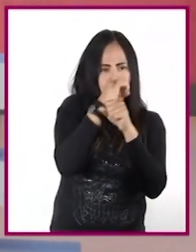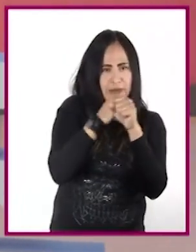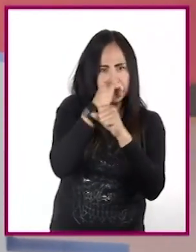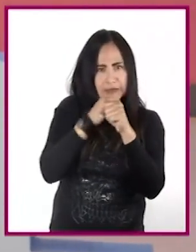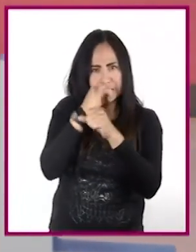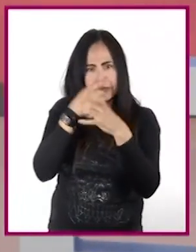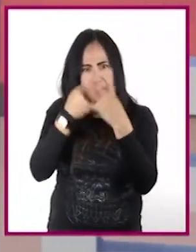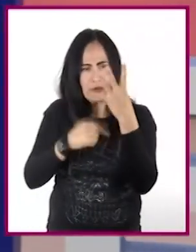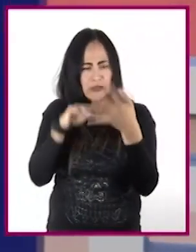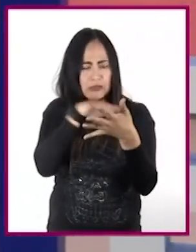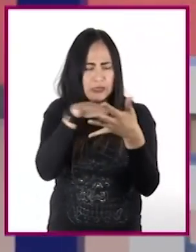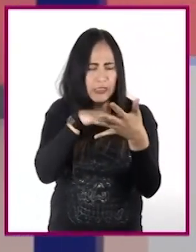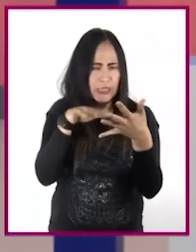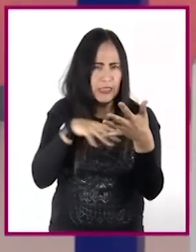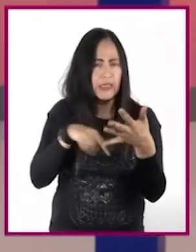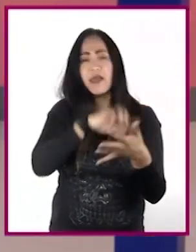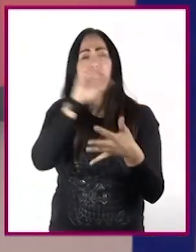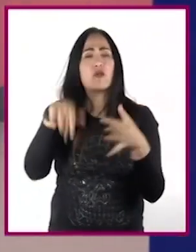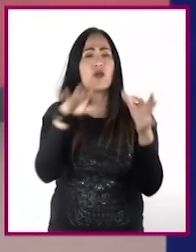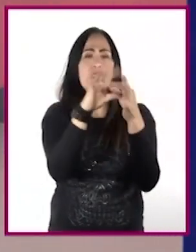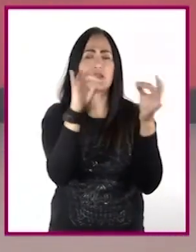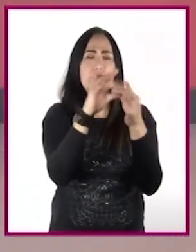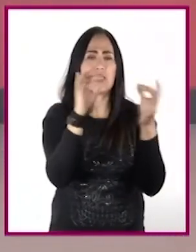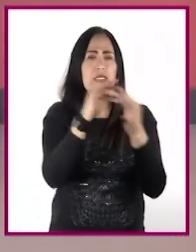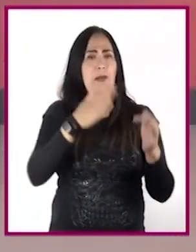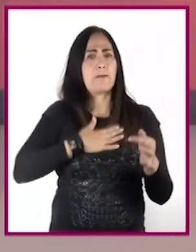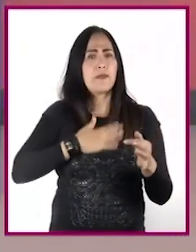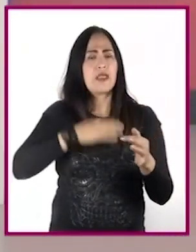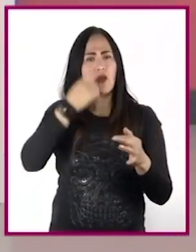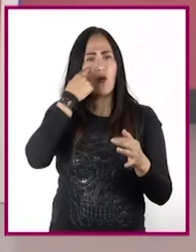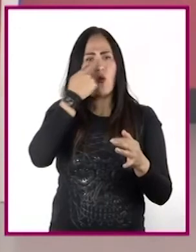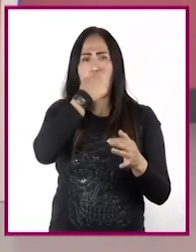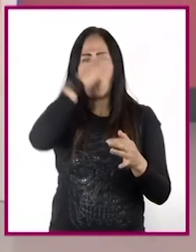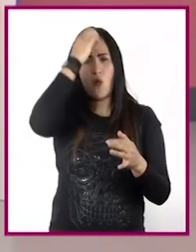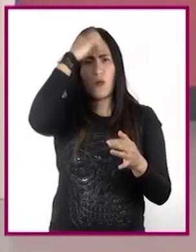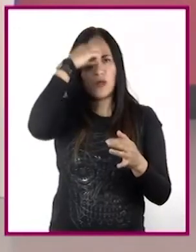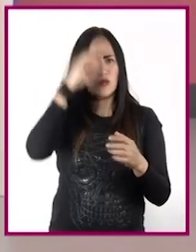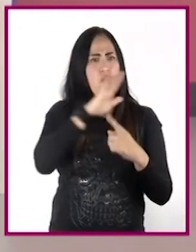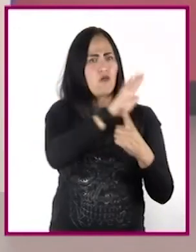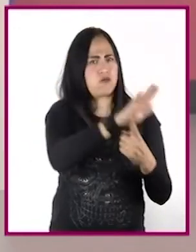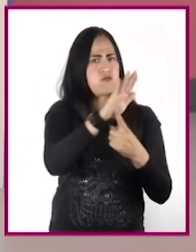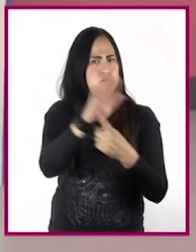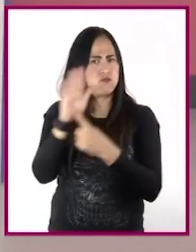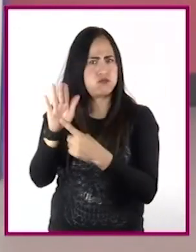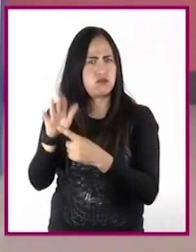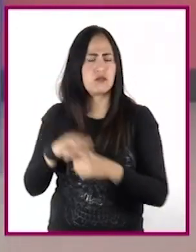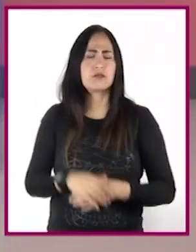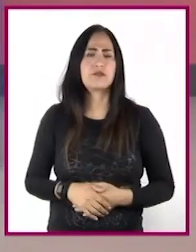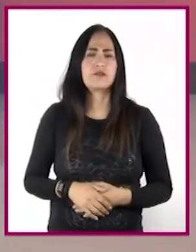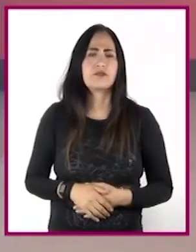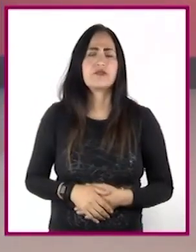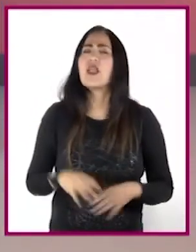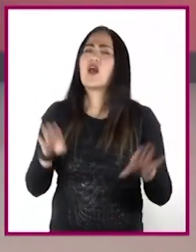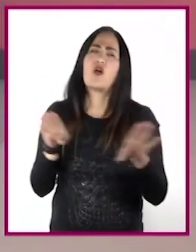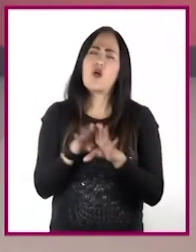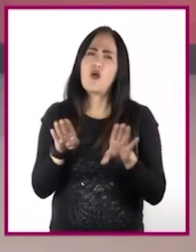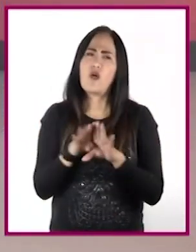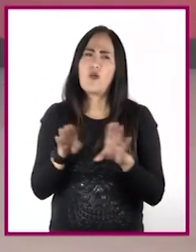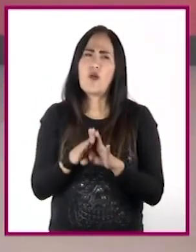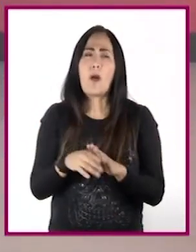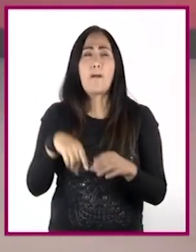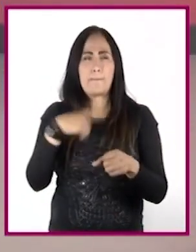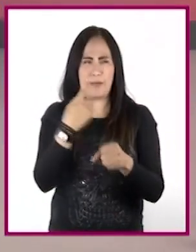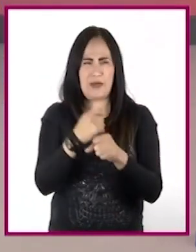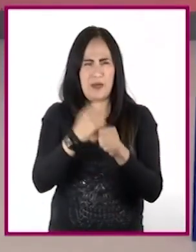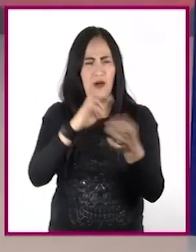nuestra postura e incorporar datos para apoyar los hechos y sustentar nuestra opinión. Para hacerlo, primero busquen